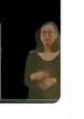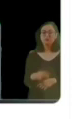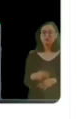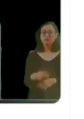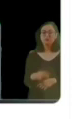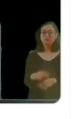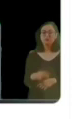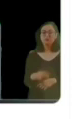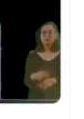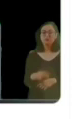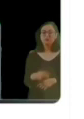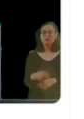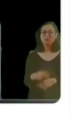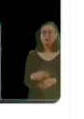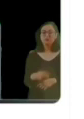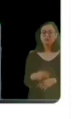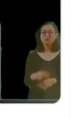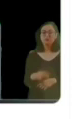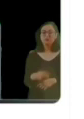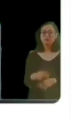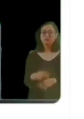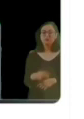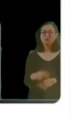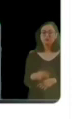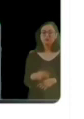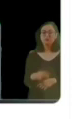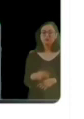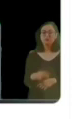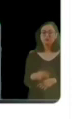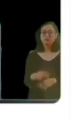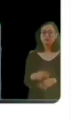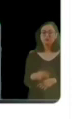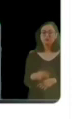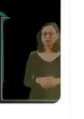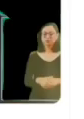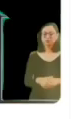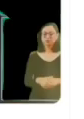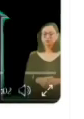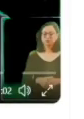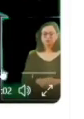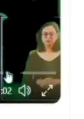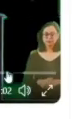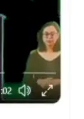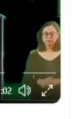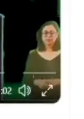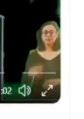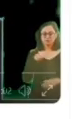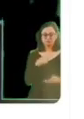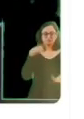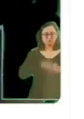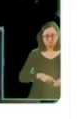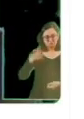en la situación de que ya todo está bien, sino que tiene que garantizarse la paz. De